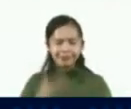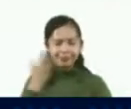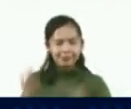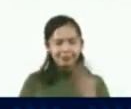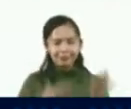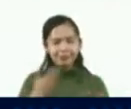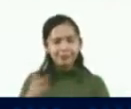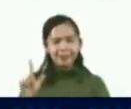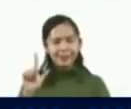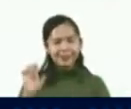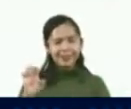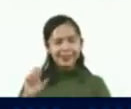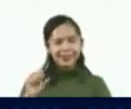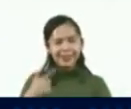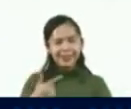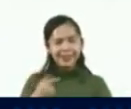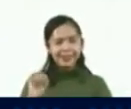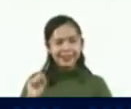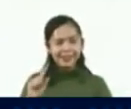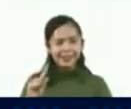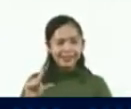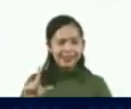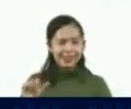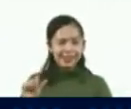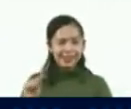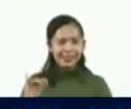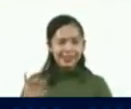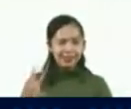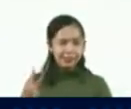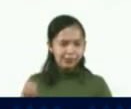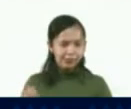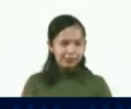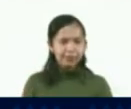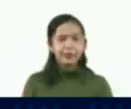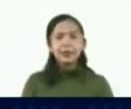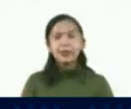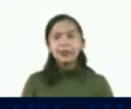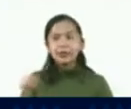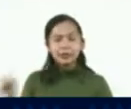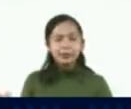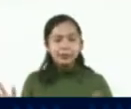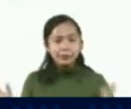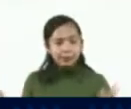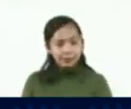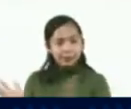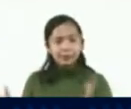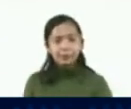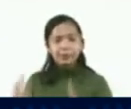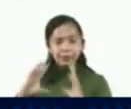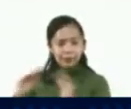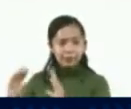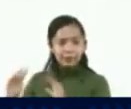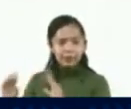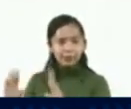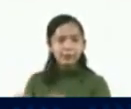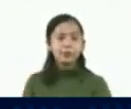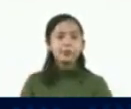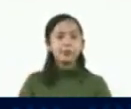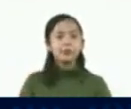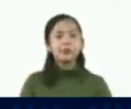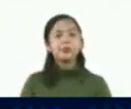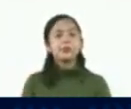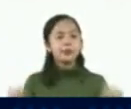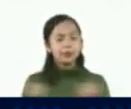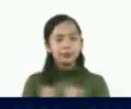y con la cual estamos haciendo diversos trabajos de digitalización, de optimización del espacio con el que contamos y